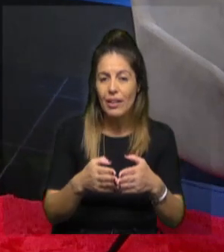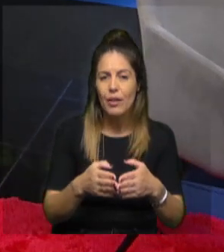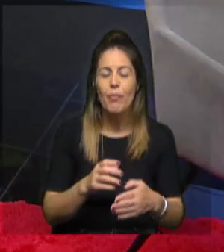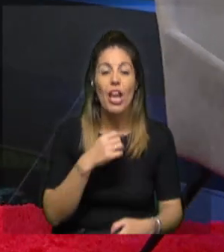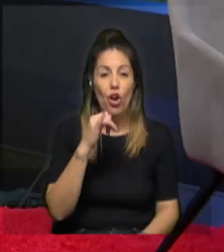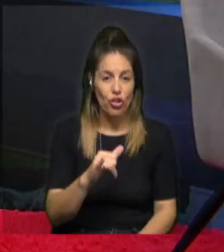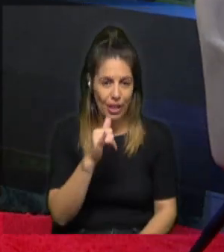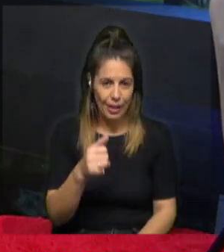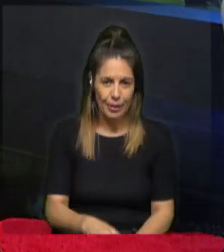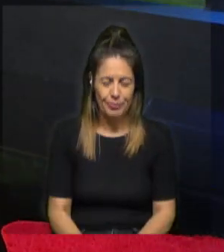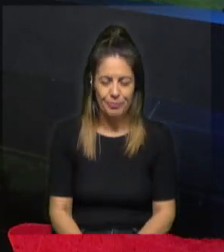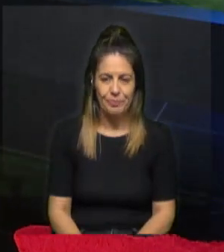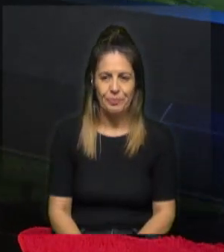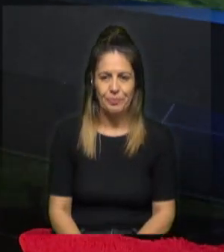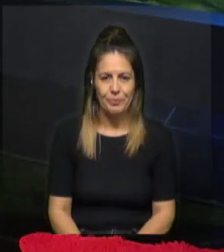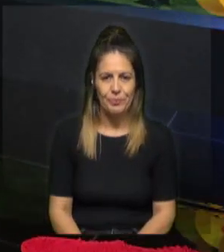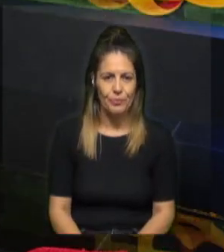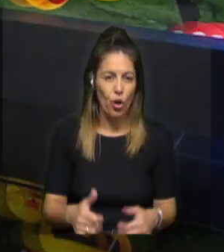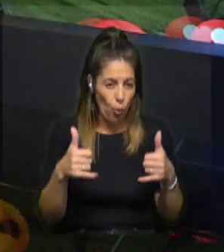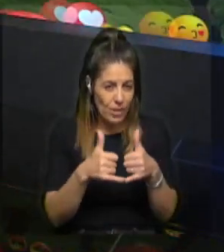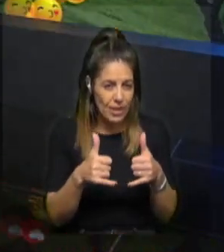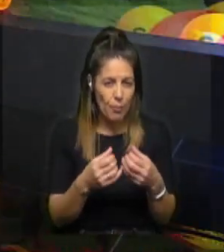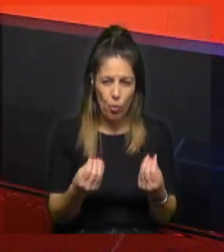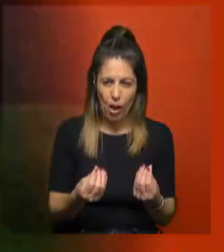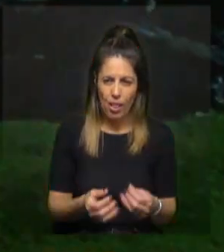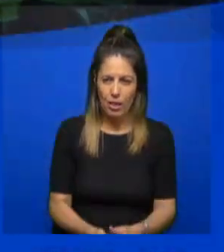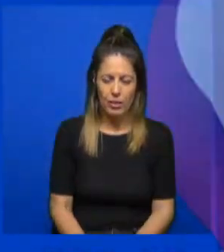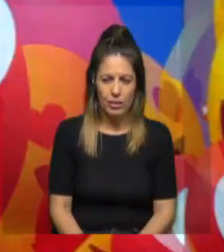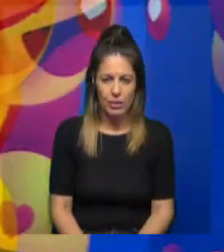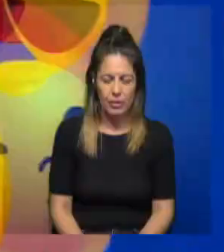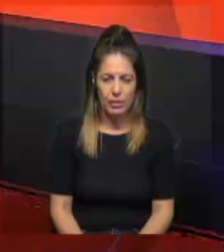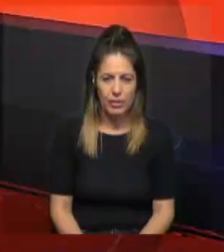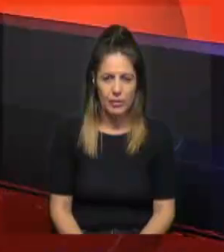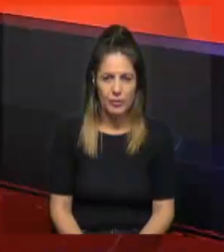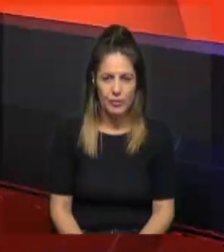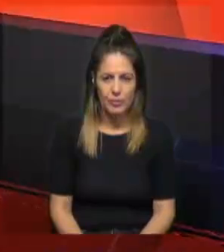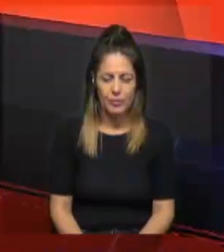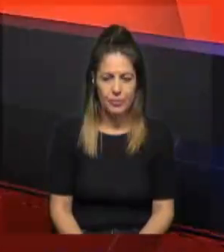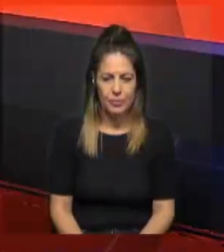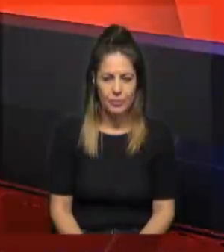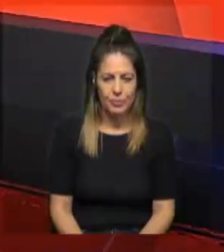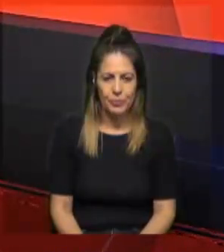Ruso. En nuestro WhatsApp, ¿cuál es? Dios.